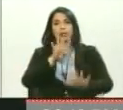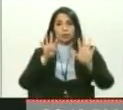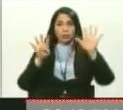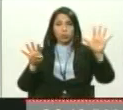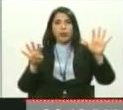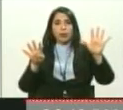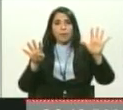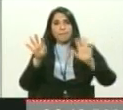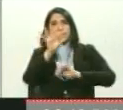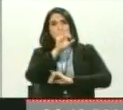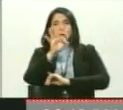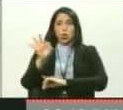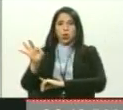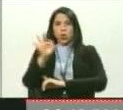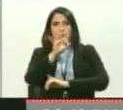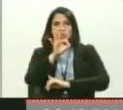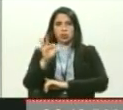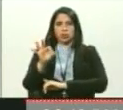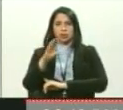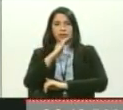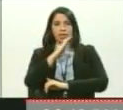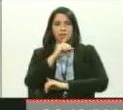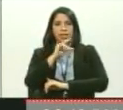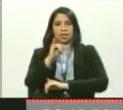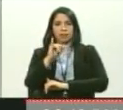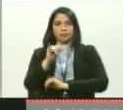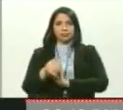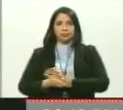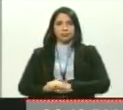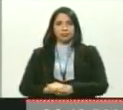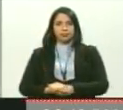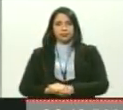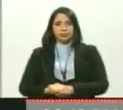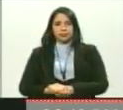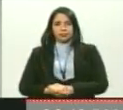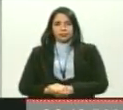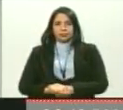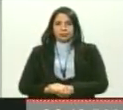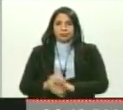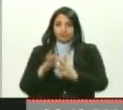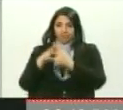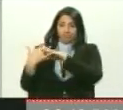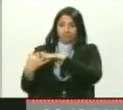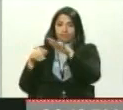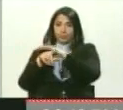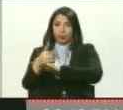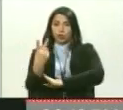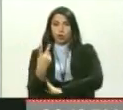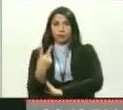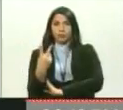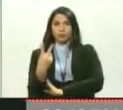49%. CDI, Centro de Diagnóstico Integral, Barrio Adentro 2.